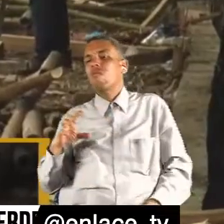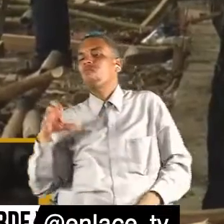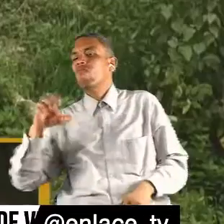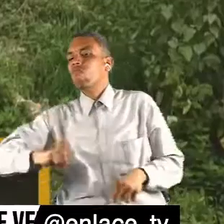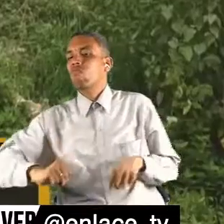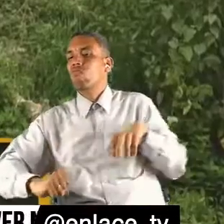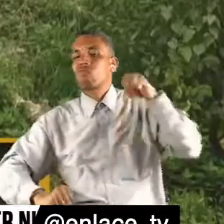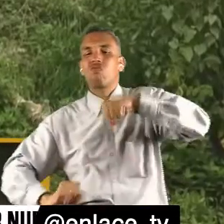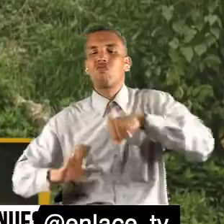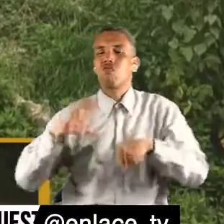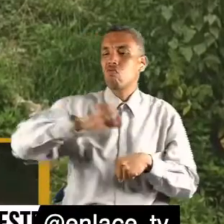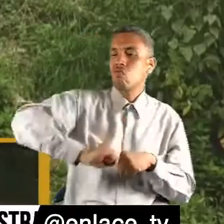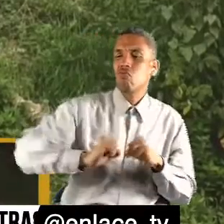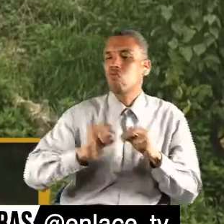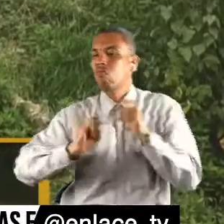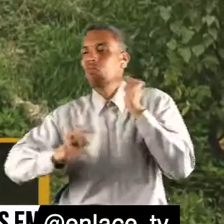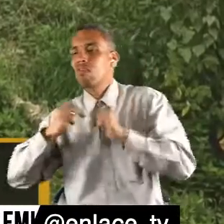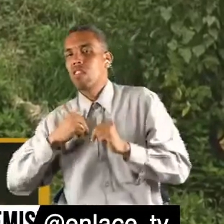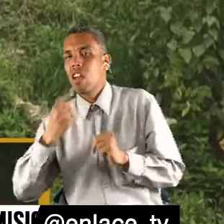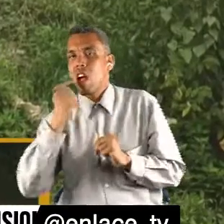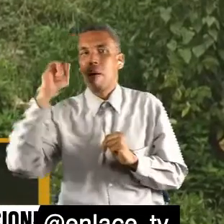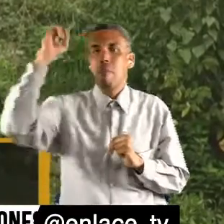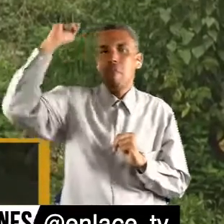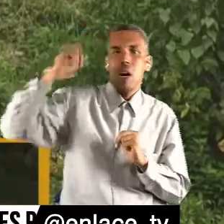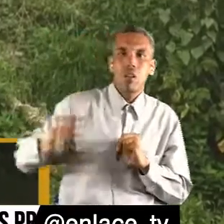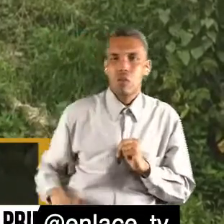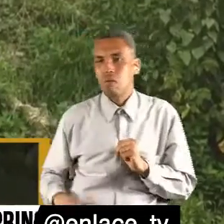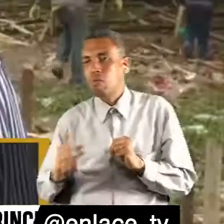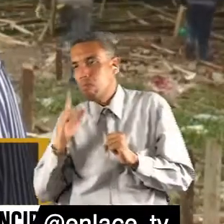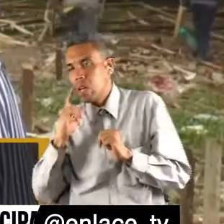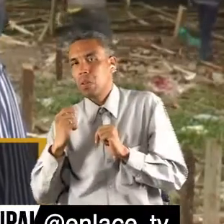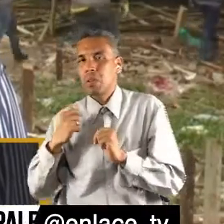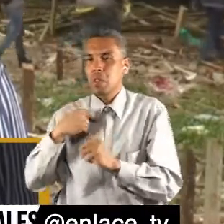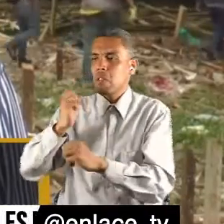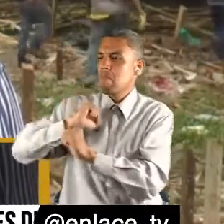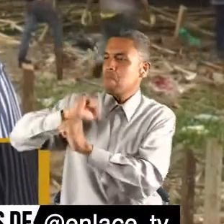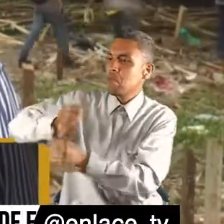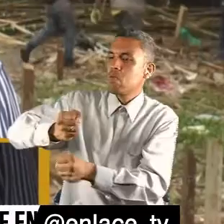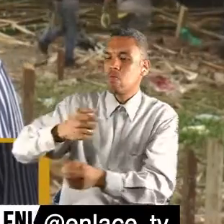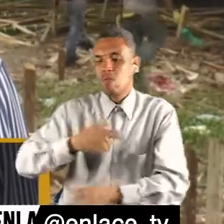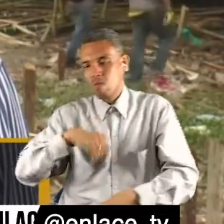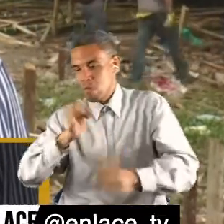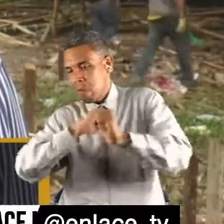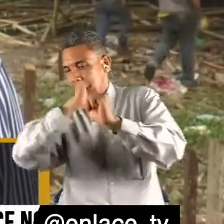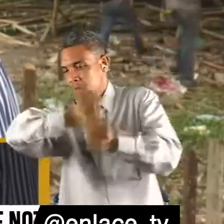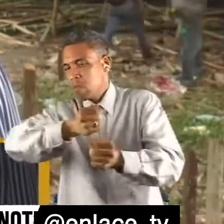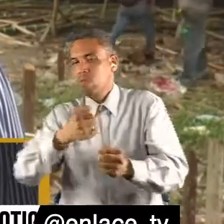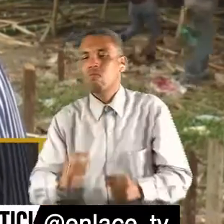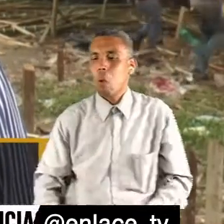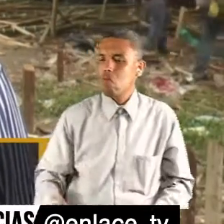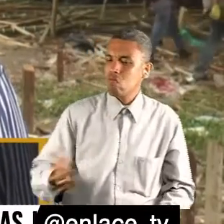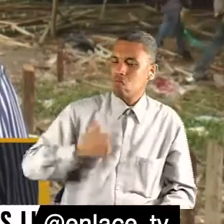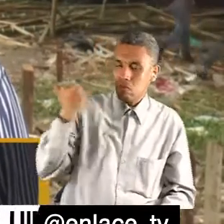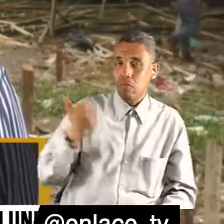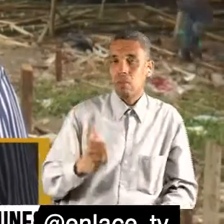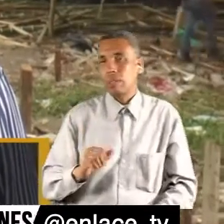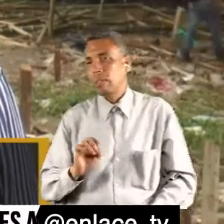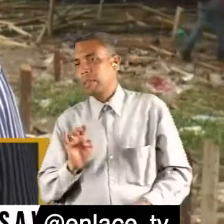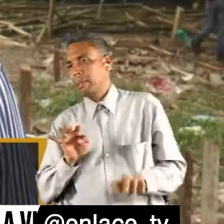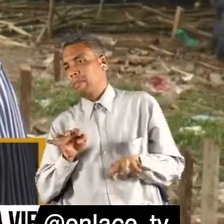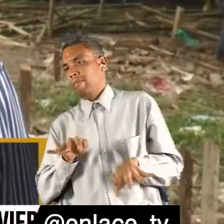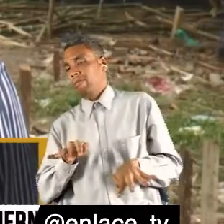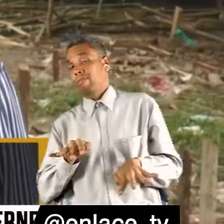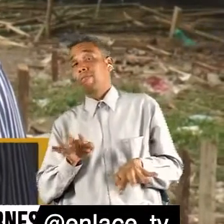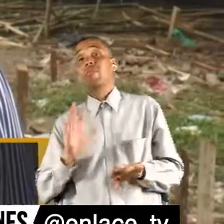que nuevamente insisten de manera renuente al cumplimiento no solo de las órdenes